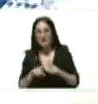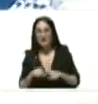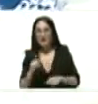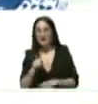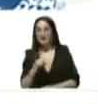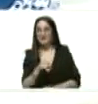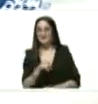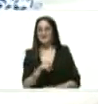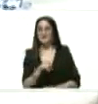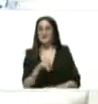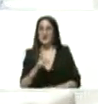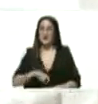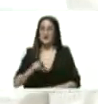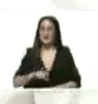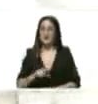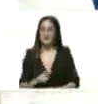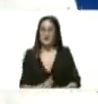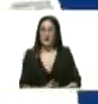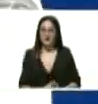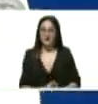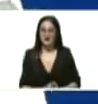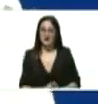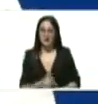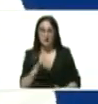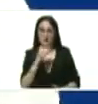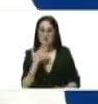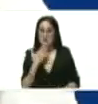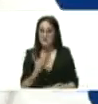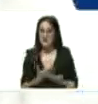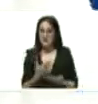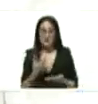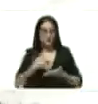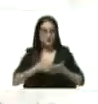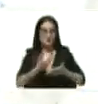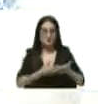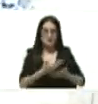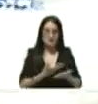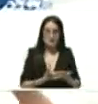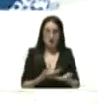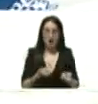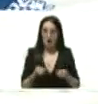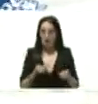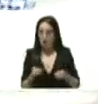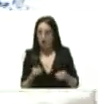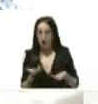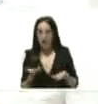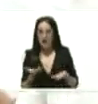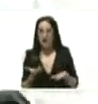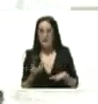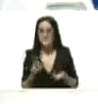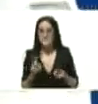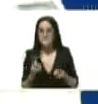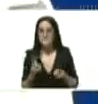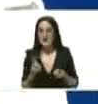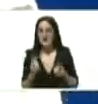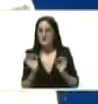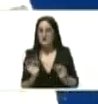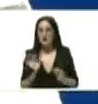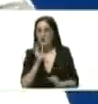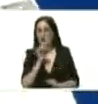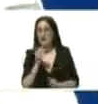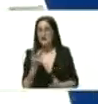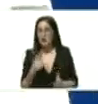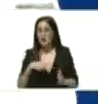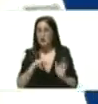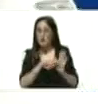consumidor necesita, porque no tiene esos permisos sanitarios, no tiene control de peso específico. O sea, esas medidas que nosotros estamos